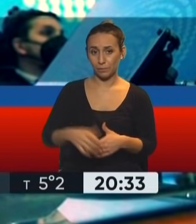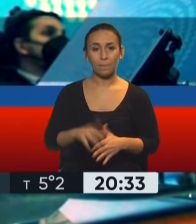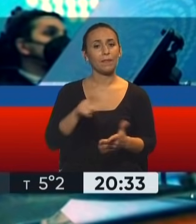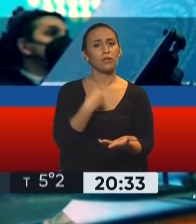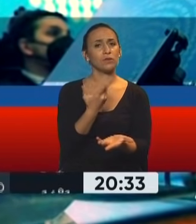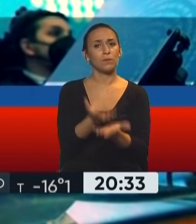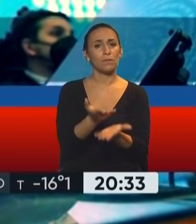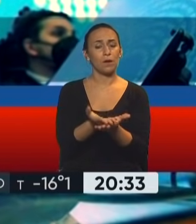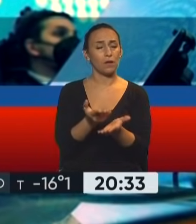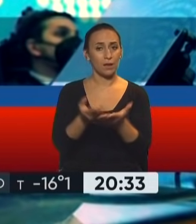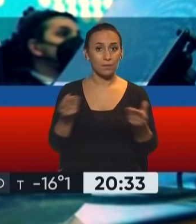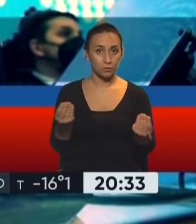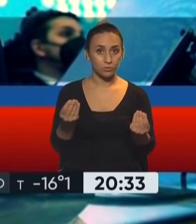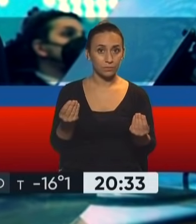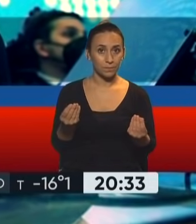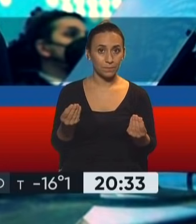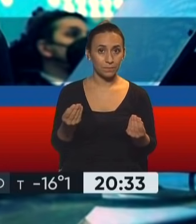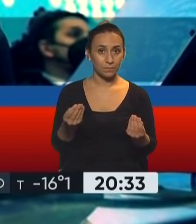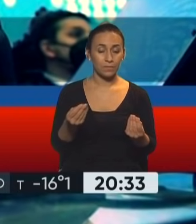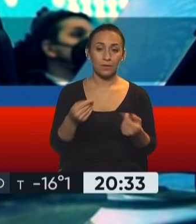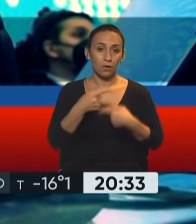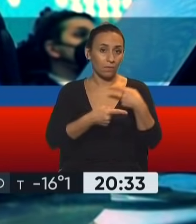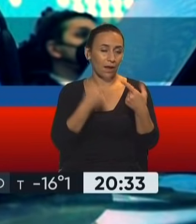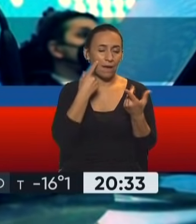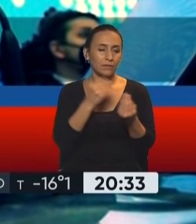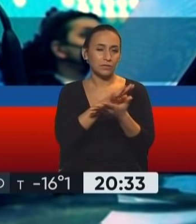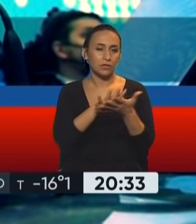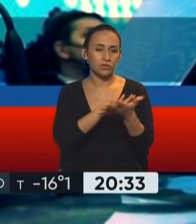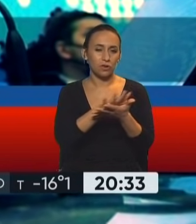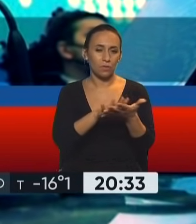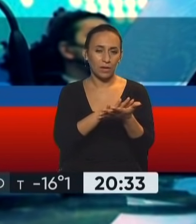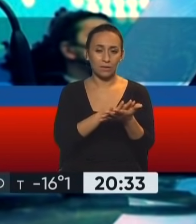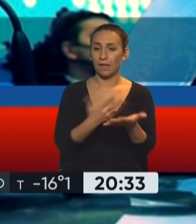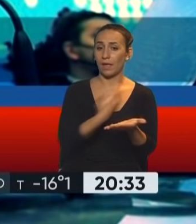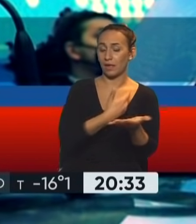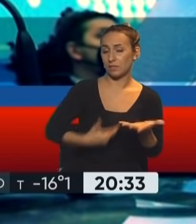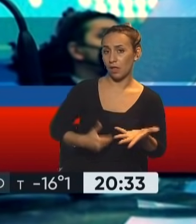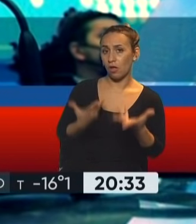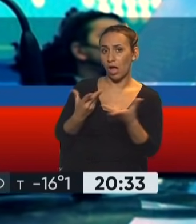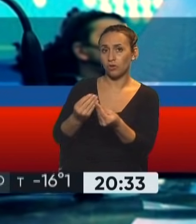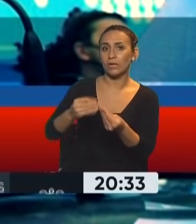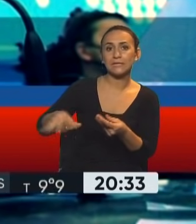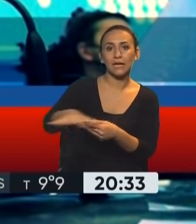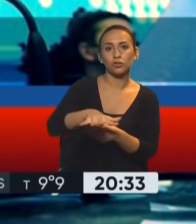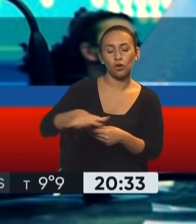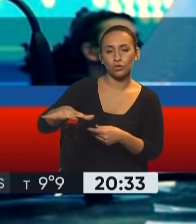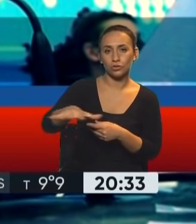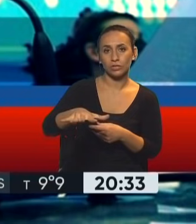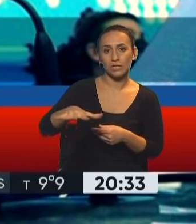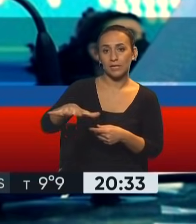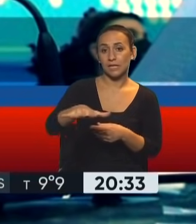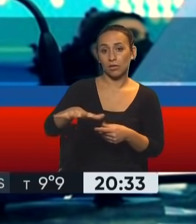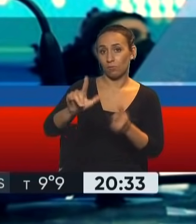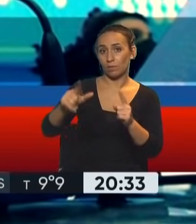terminar de resolver tendiéndole la mano desde el Estado a un sector importante de